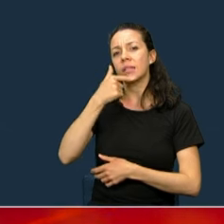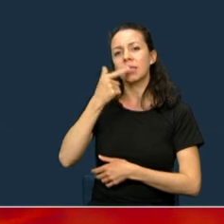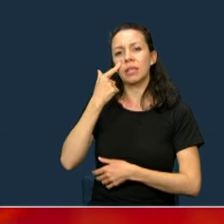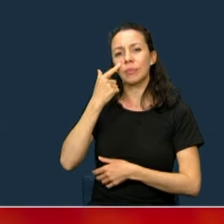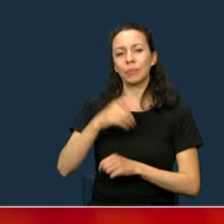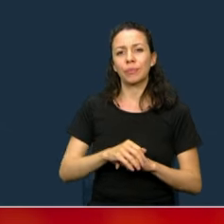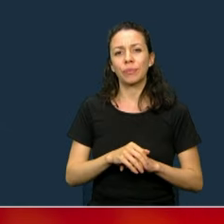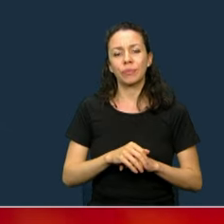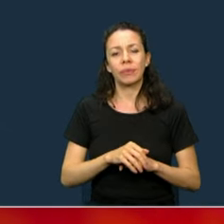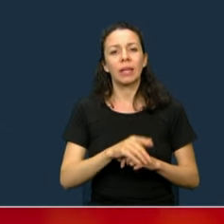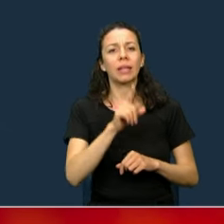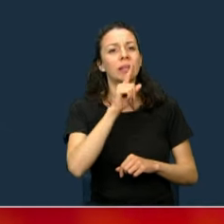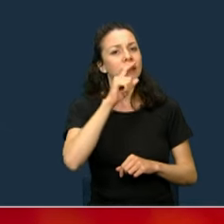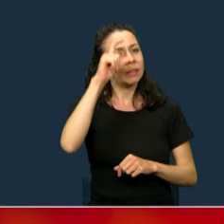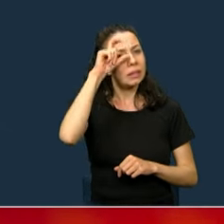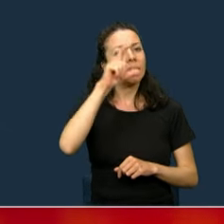diputado